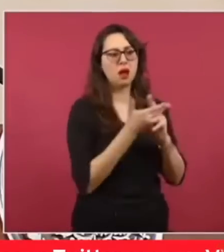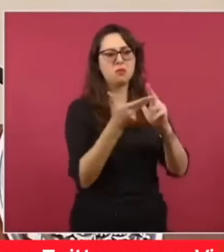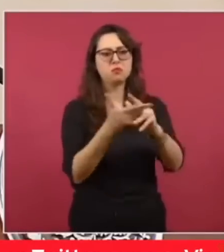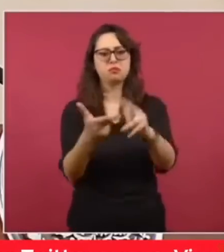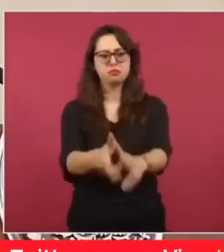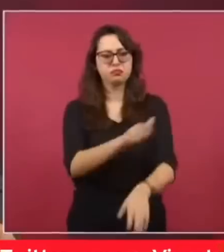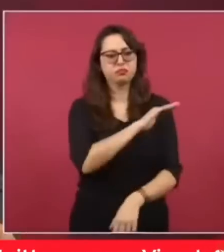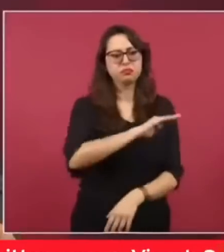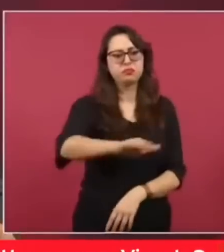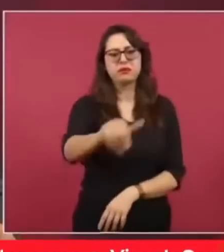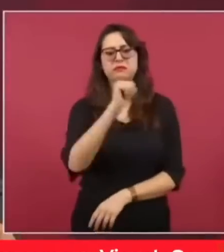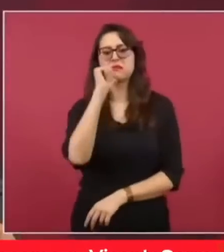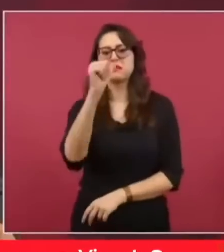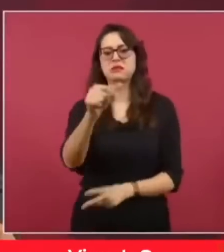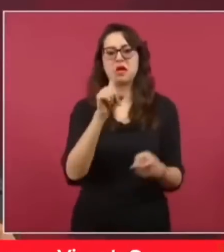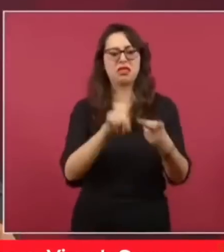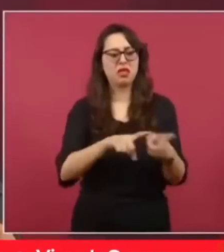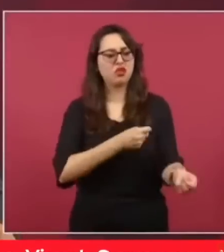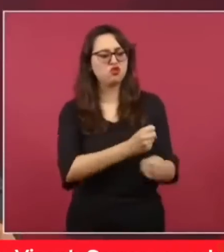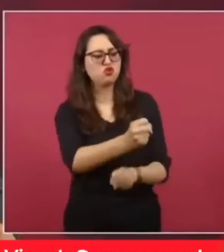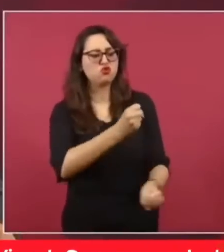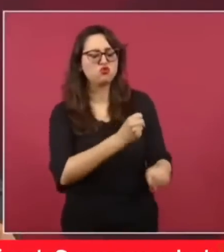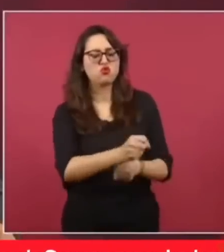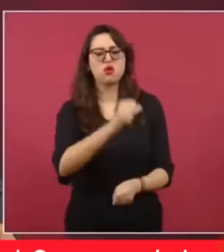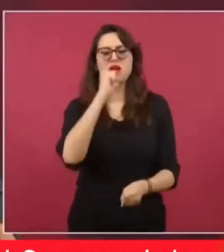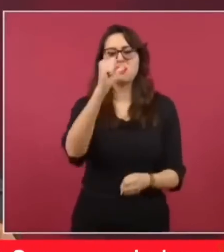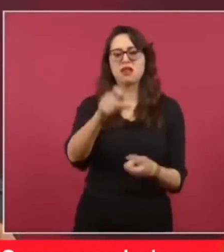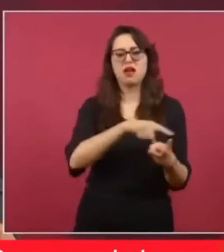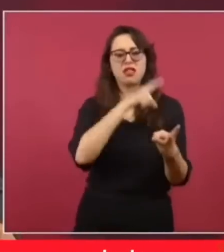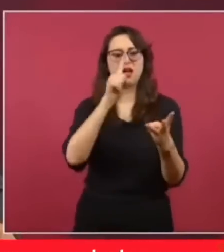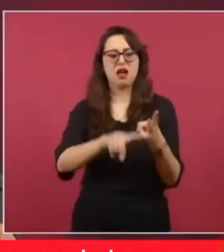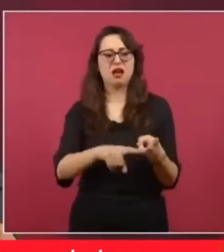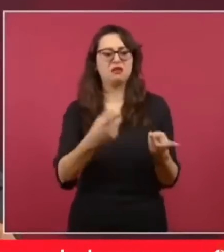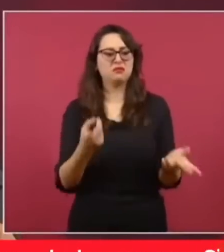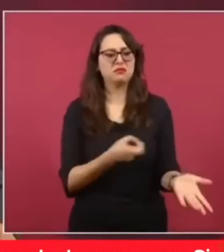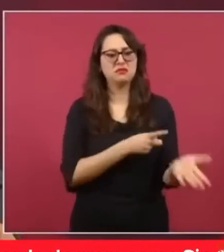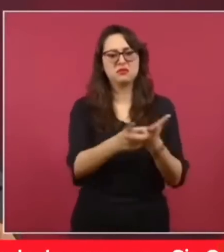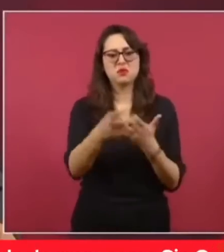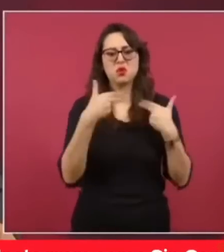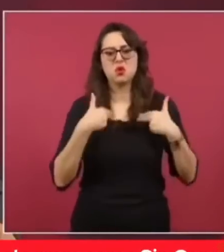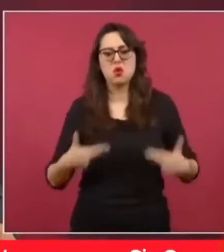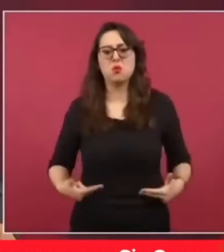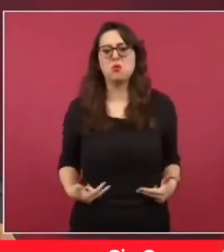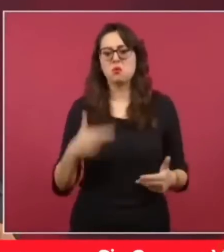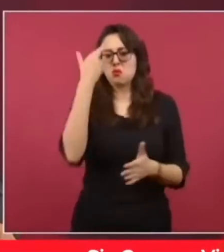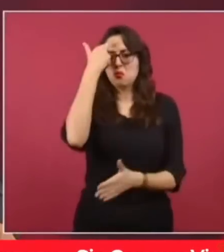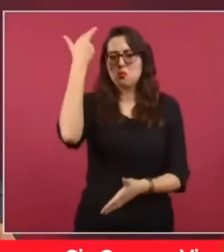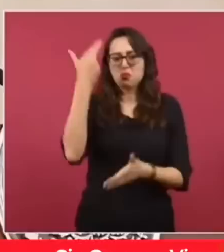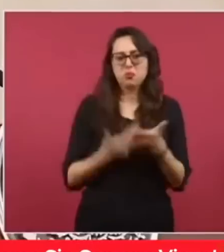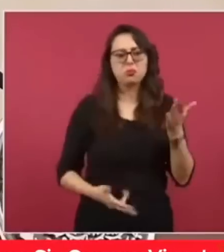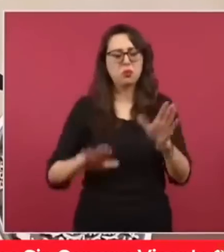no se violan derechos humanos desde el Estado. Entonces, el caso